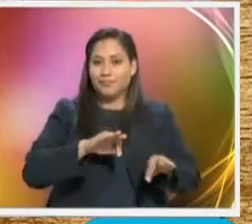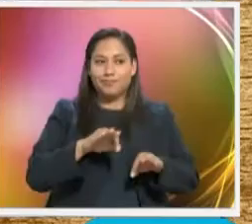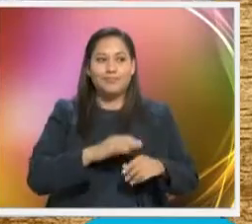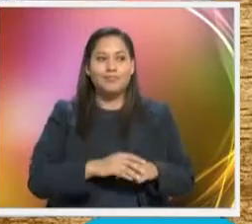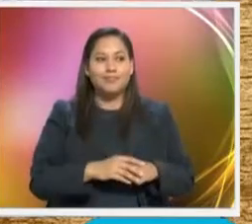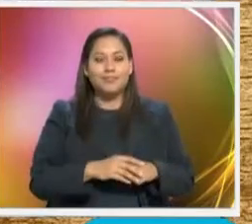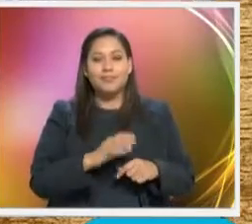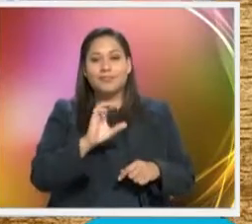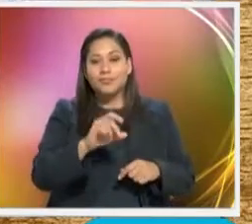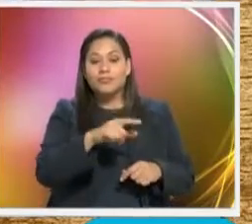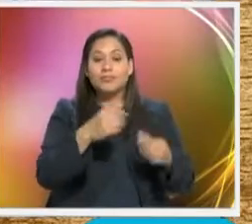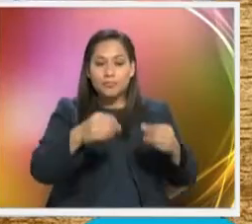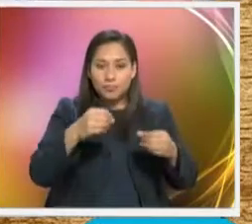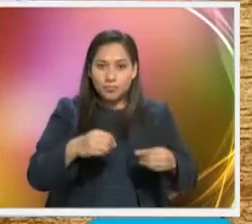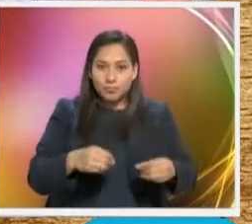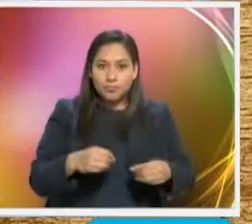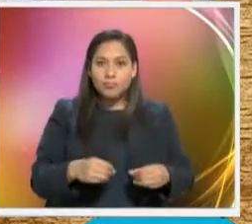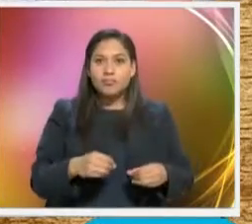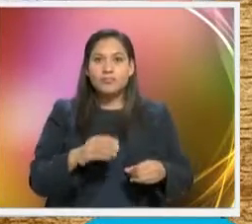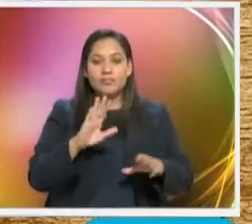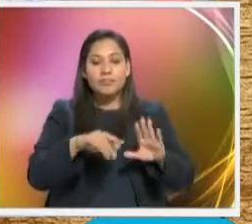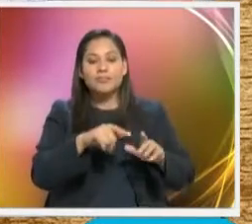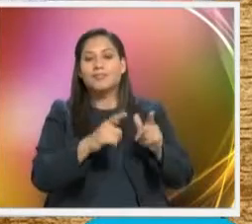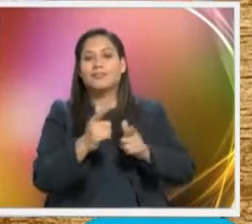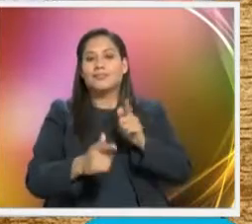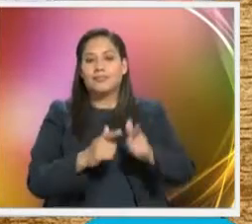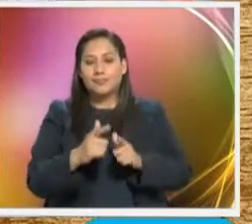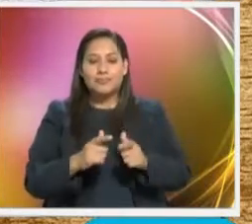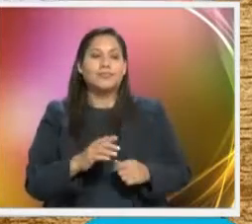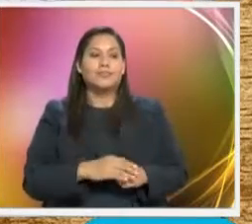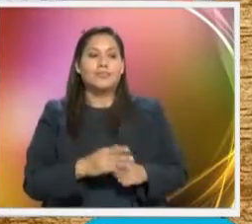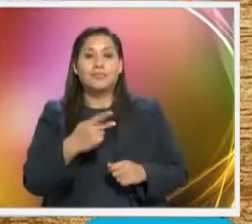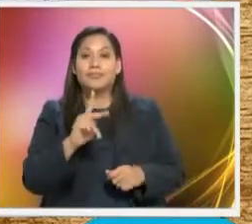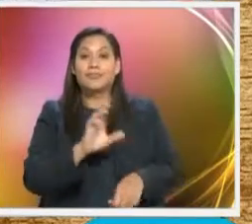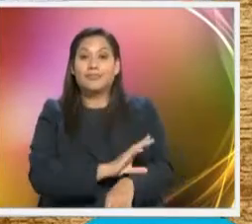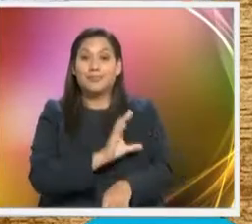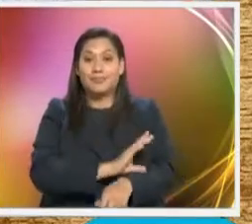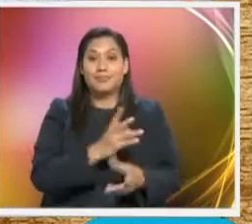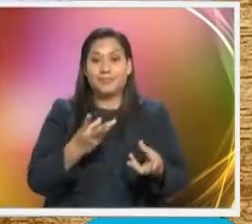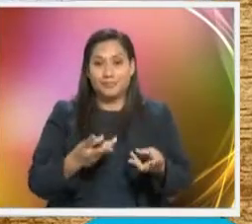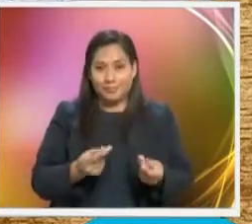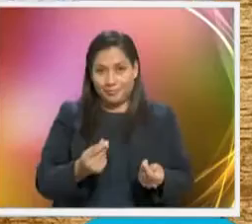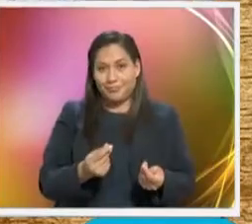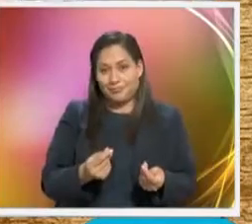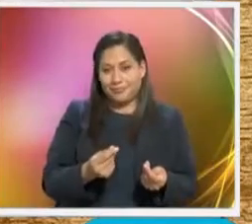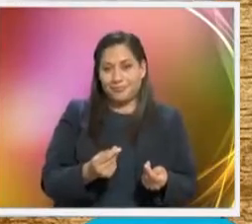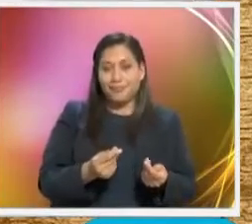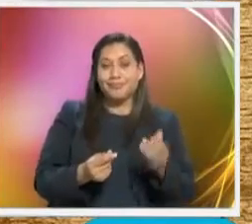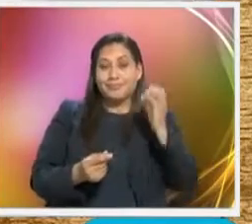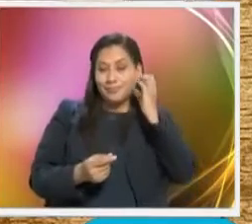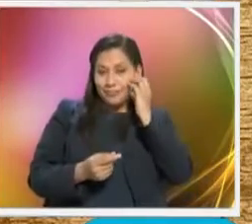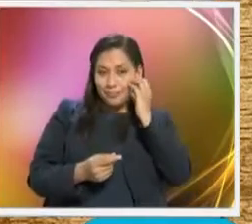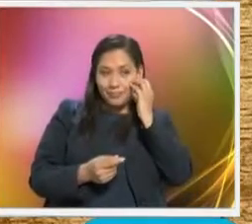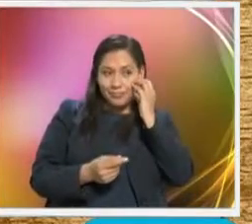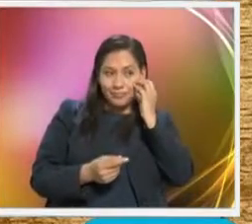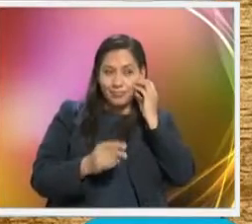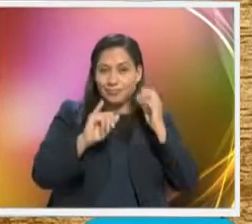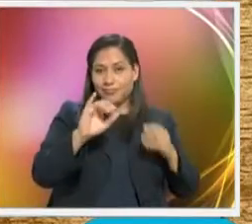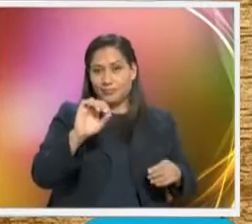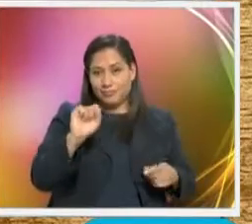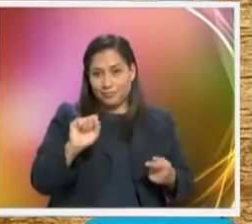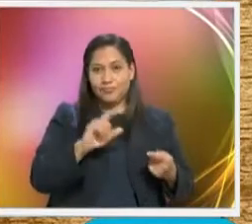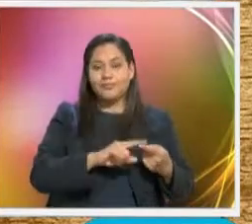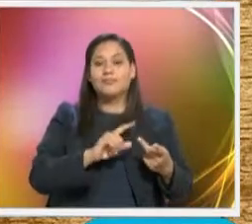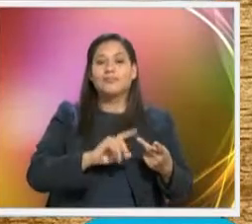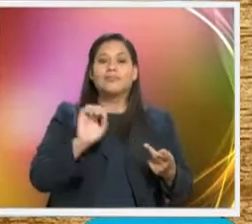deja de trabajar o está tan ocupado que se vuelve incluso hasta lento, Sí. pero está consumiendo batería. Tanto en los teléfonos iOS